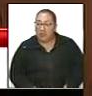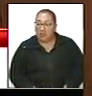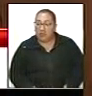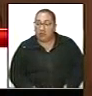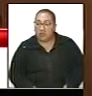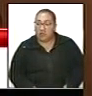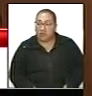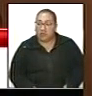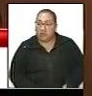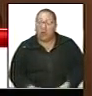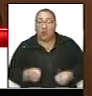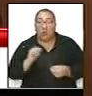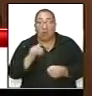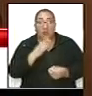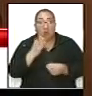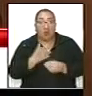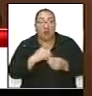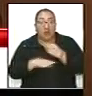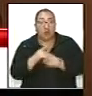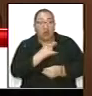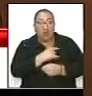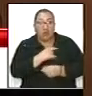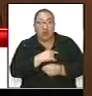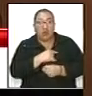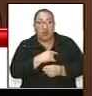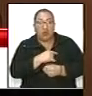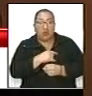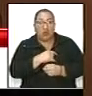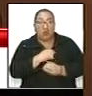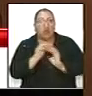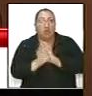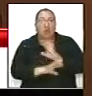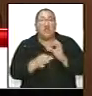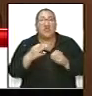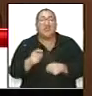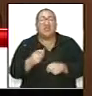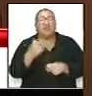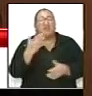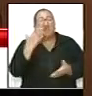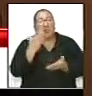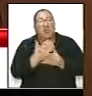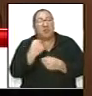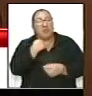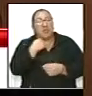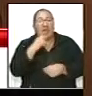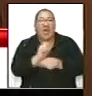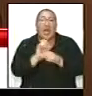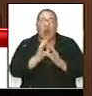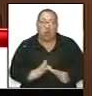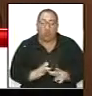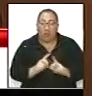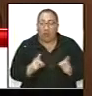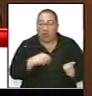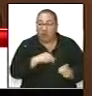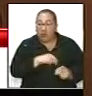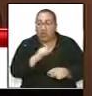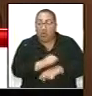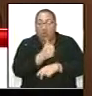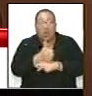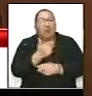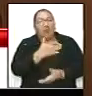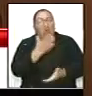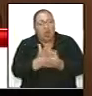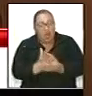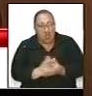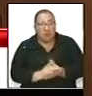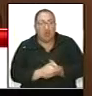presidenta, cuando hay un conflicto en la universidad, los que se perjudican son los alumnos. Mientras tenemos autoridades que tienen ciertos